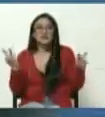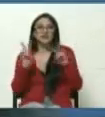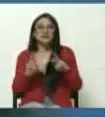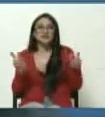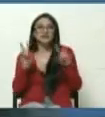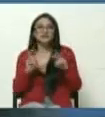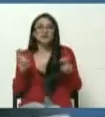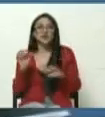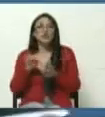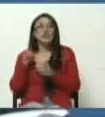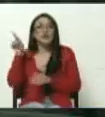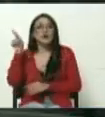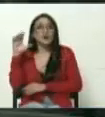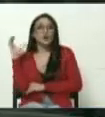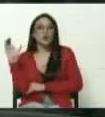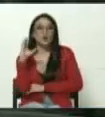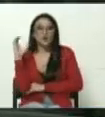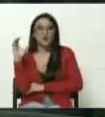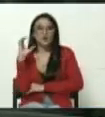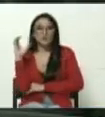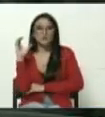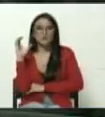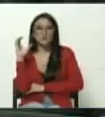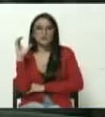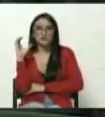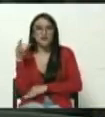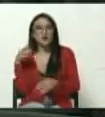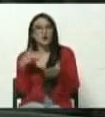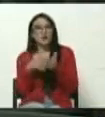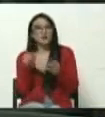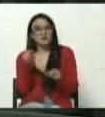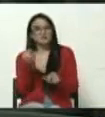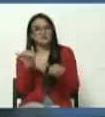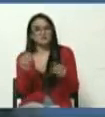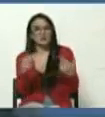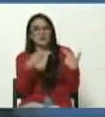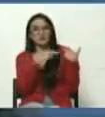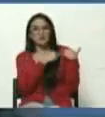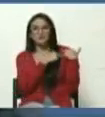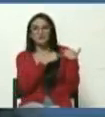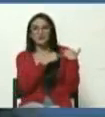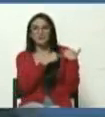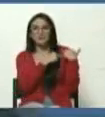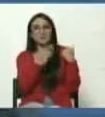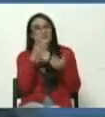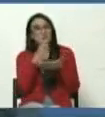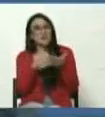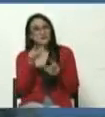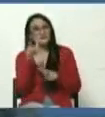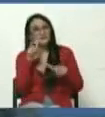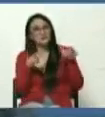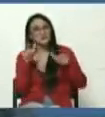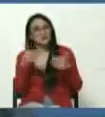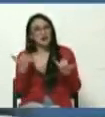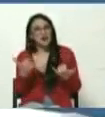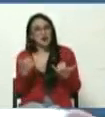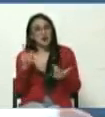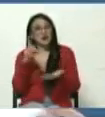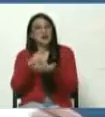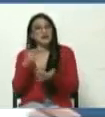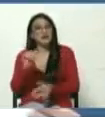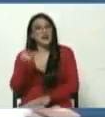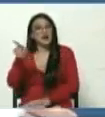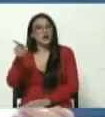en Colombia, también contra los responsables, porque parte de estos ciudadanos están todavía en territorio